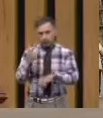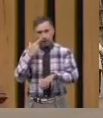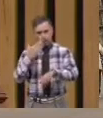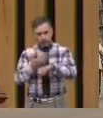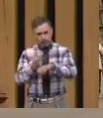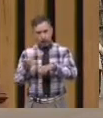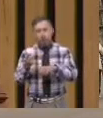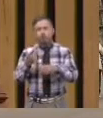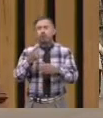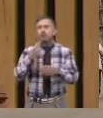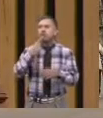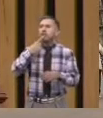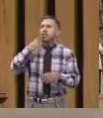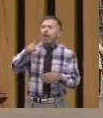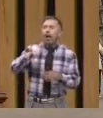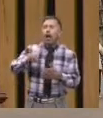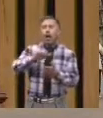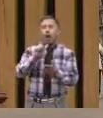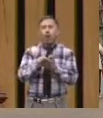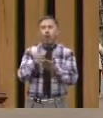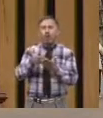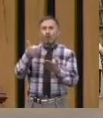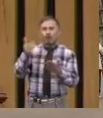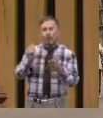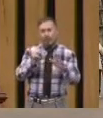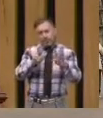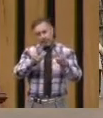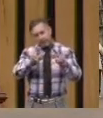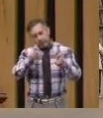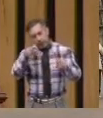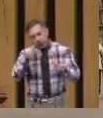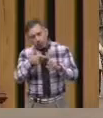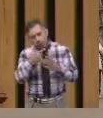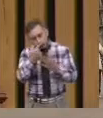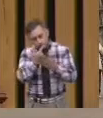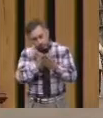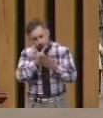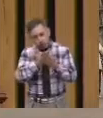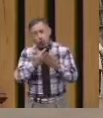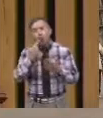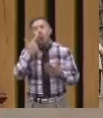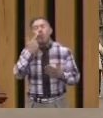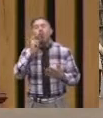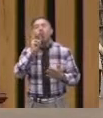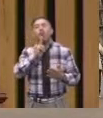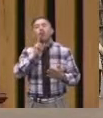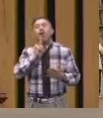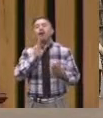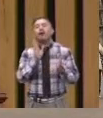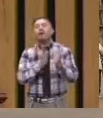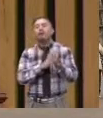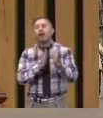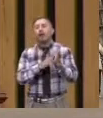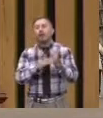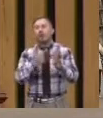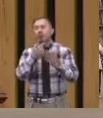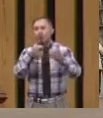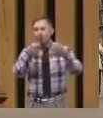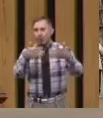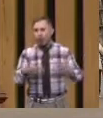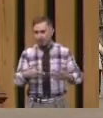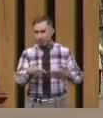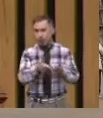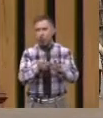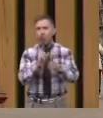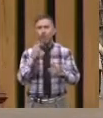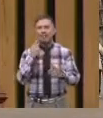las quejas y procedimientos oficiosos en materia, subrayo, de rendición de cuentas de los partidos políticos.